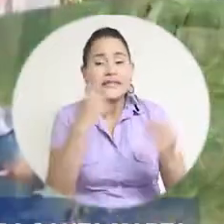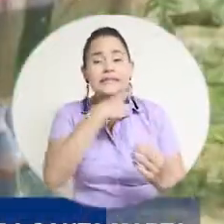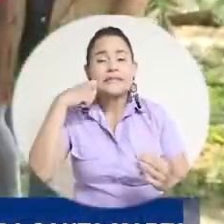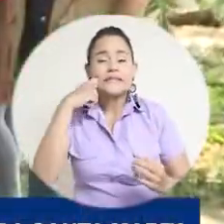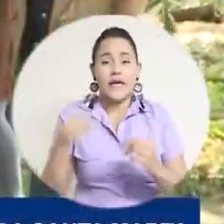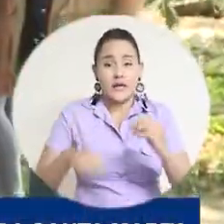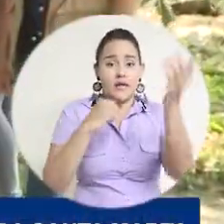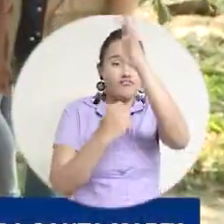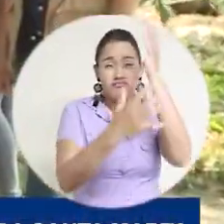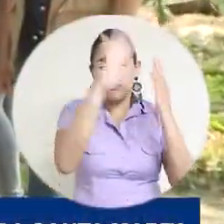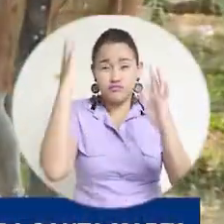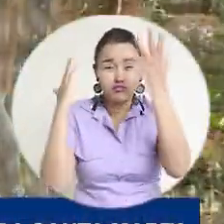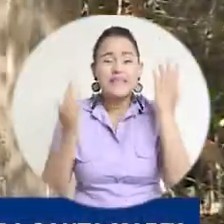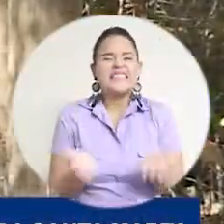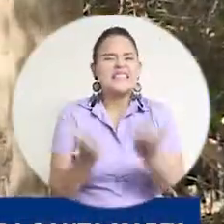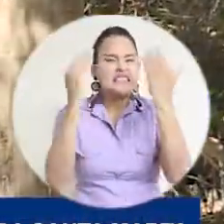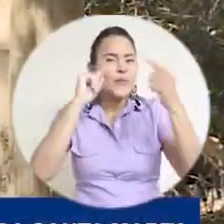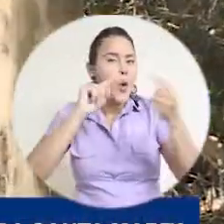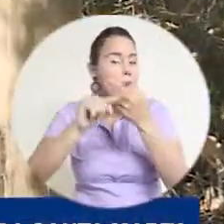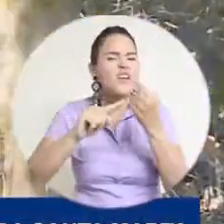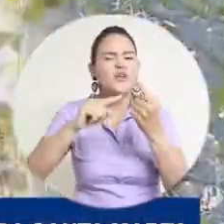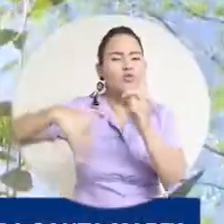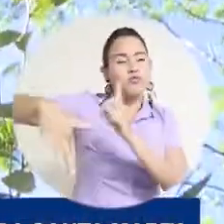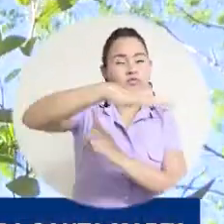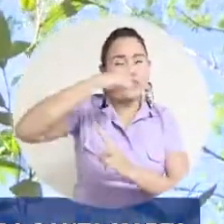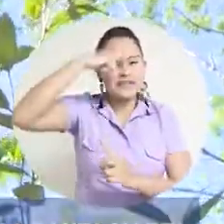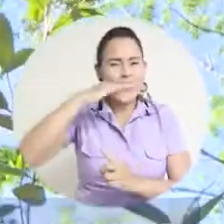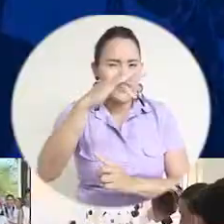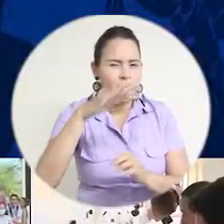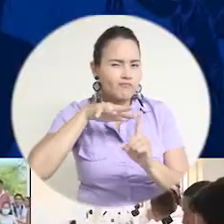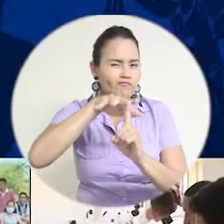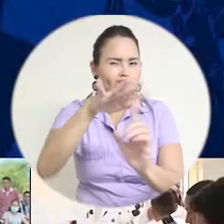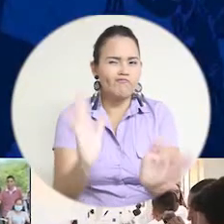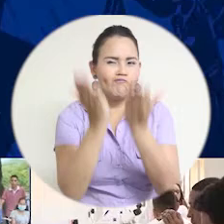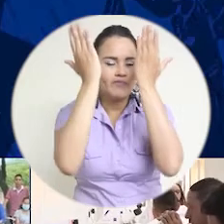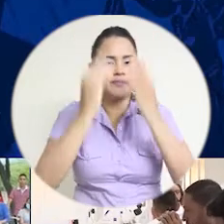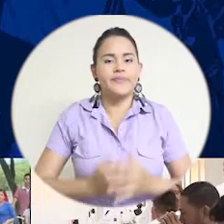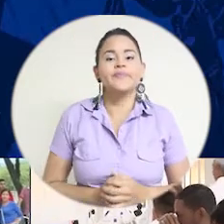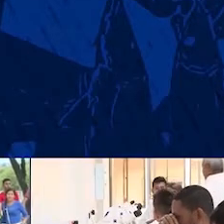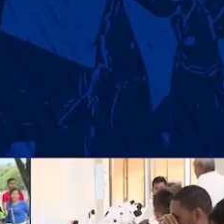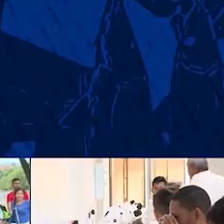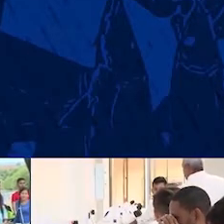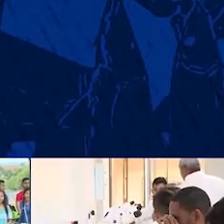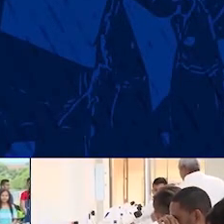bosque seco de Unimagdalena, beneficio ecosistémico para Santa Marta.